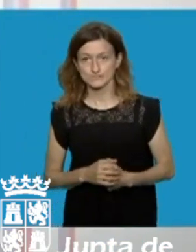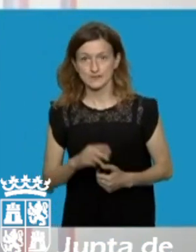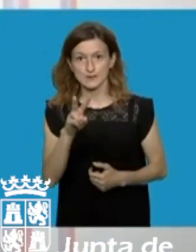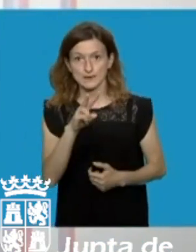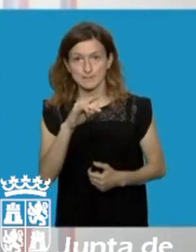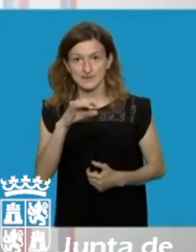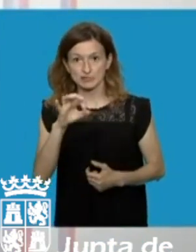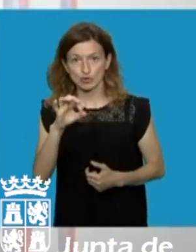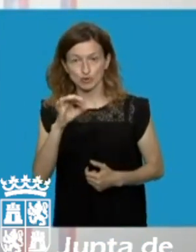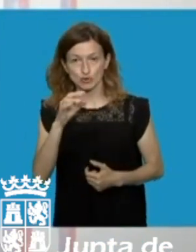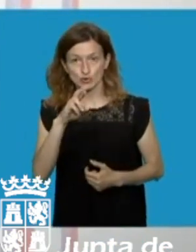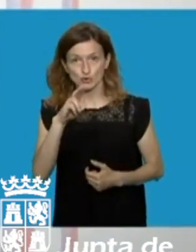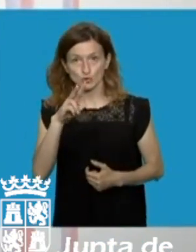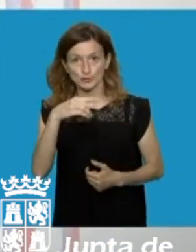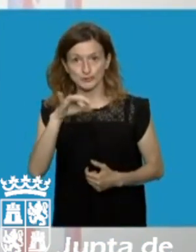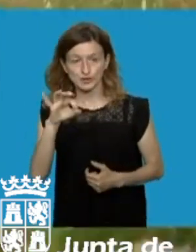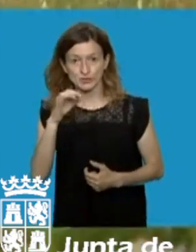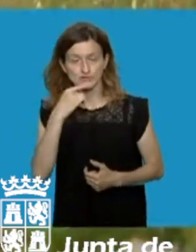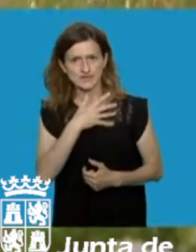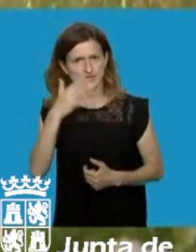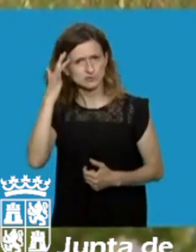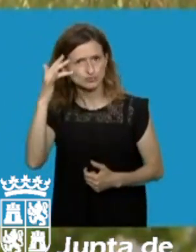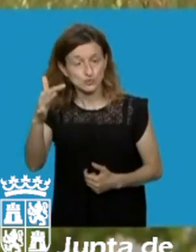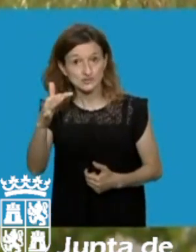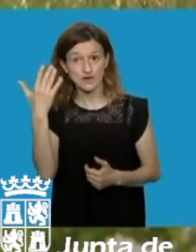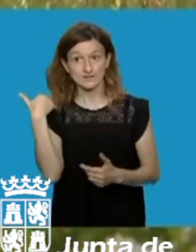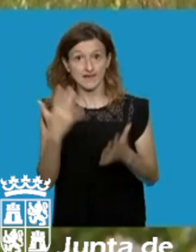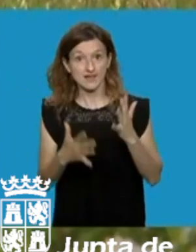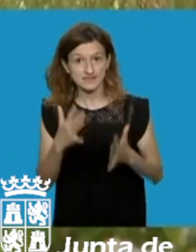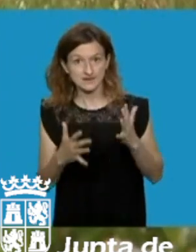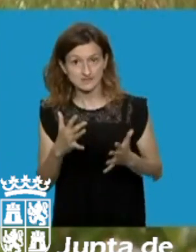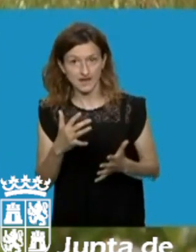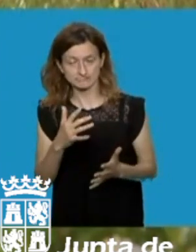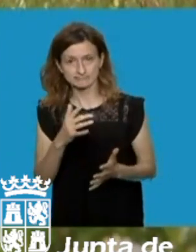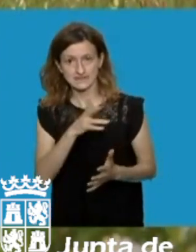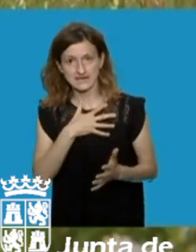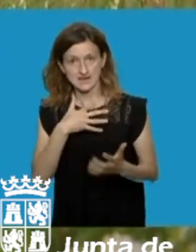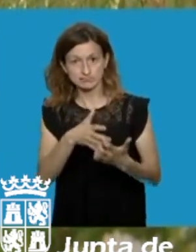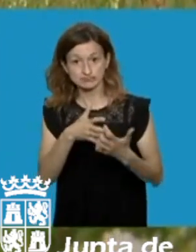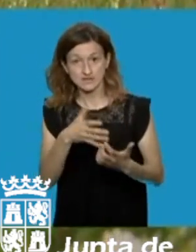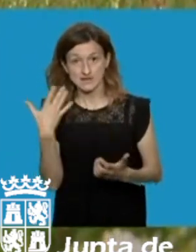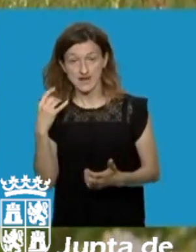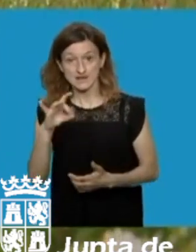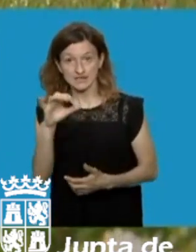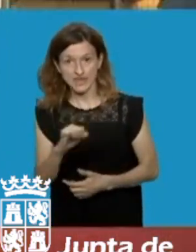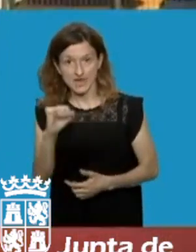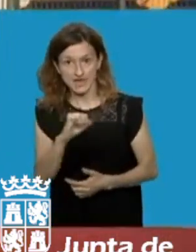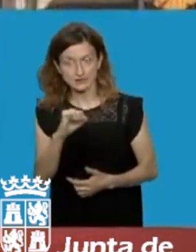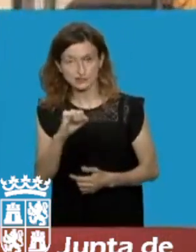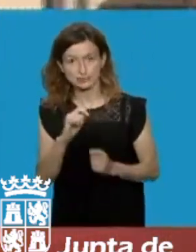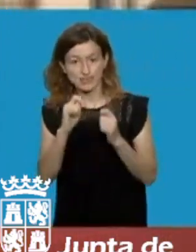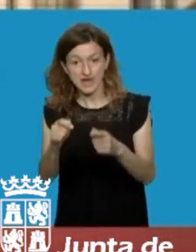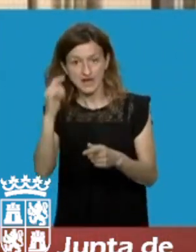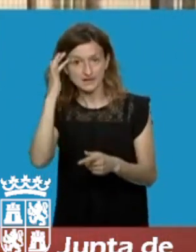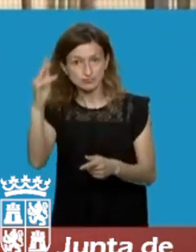Víctor Rubio siempre ha lanzado sus sueños muy lejos, cuando era atleta en primera persona, y desde hace 15 años proyecta las ilusiones